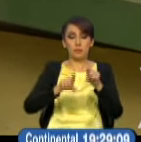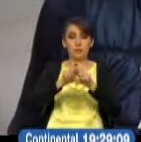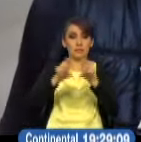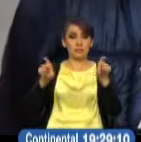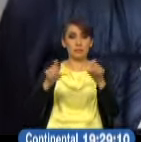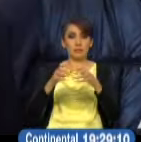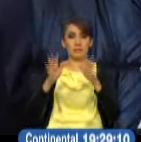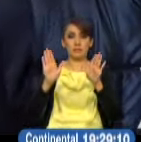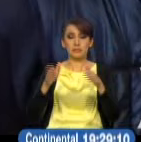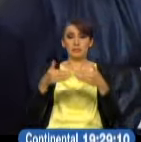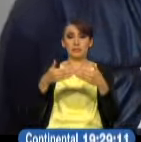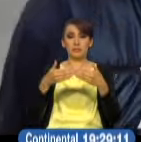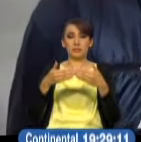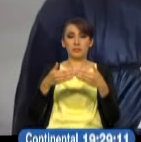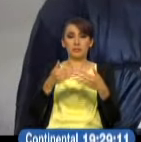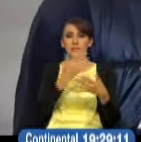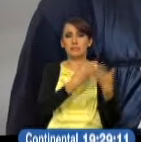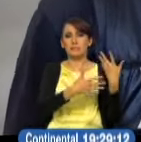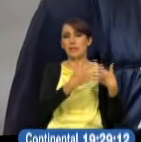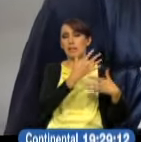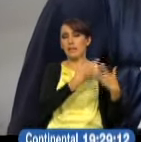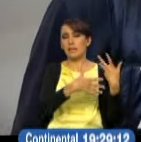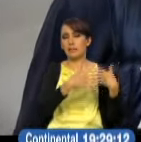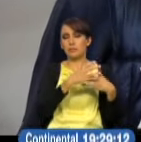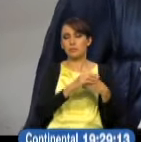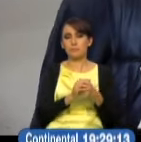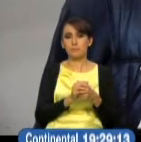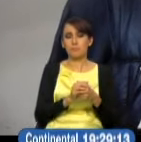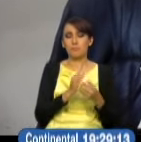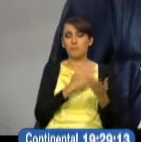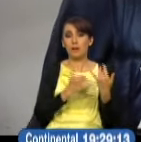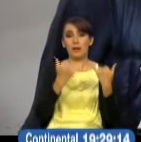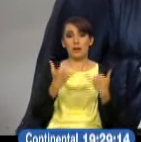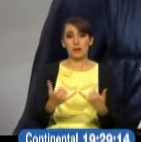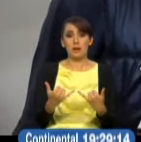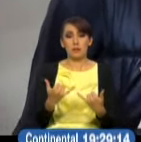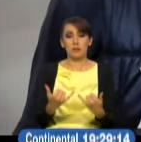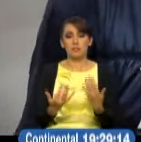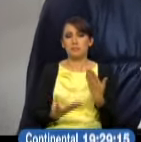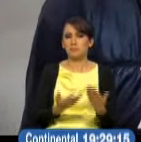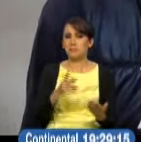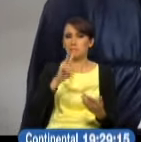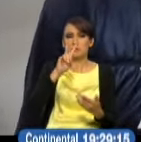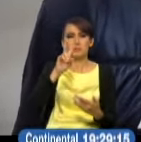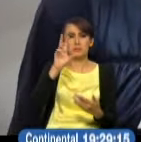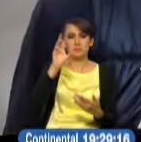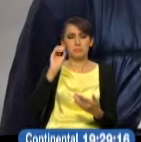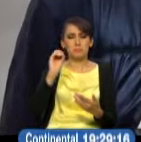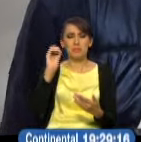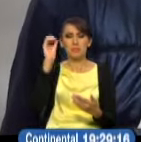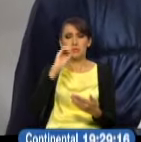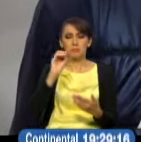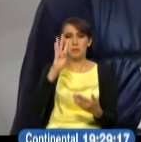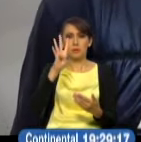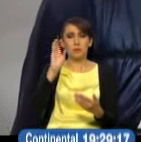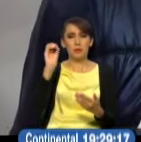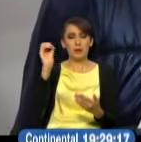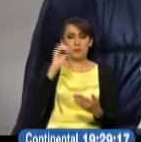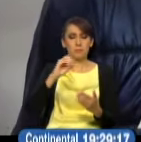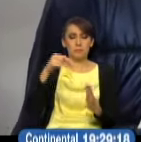de ventas desde el año pasado y lo que va de este año va entre un 20% y un